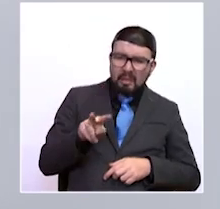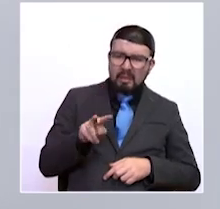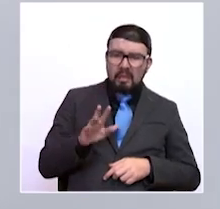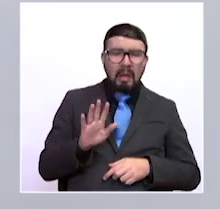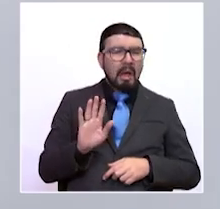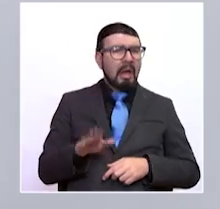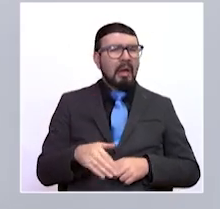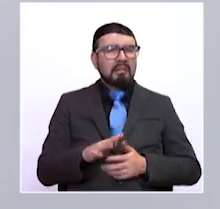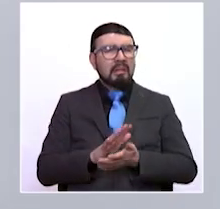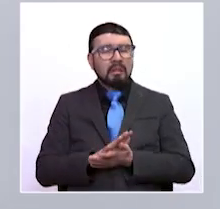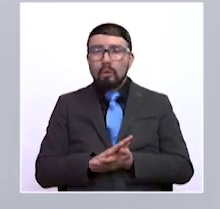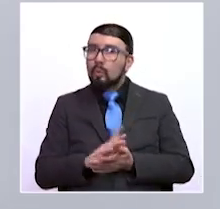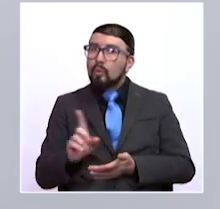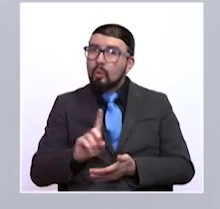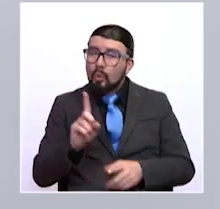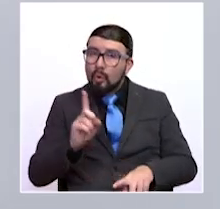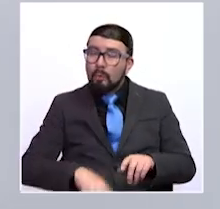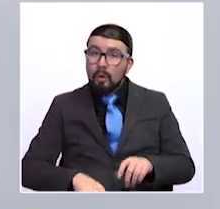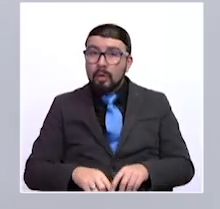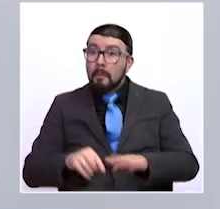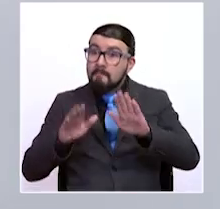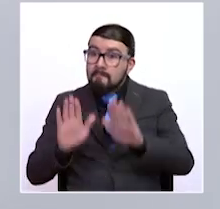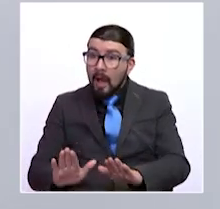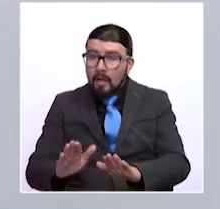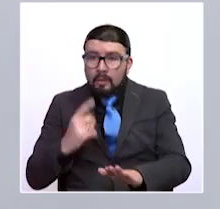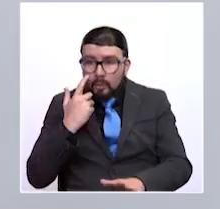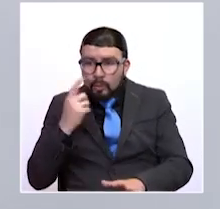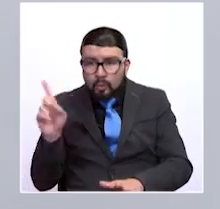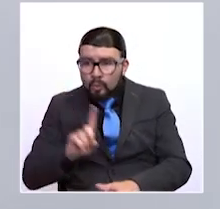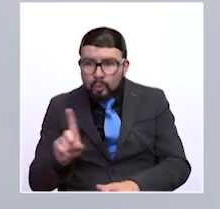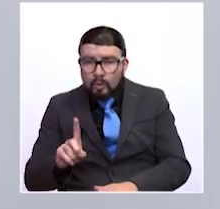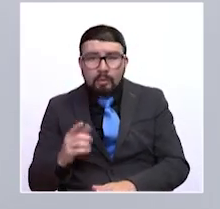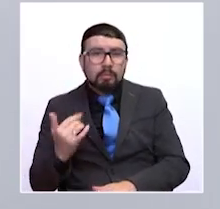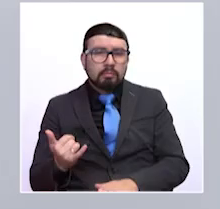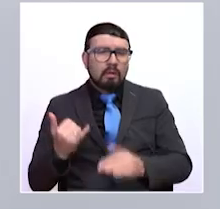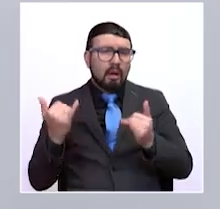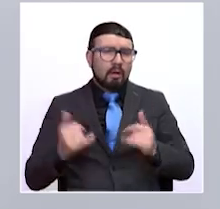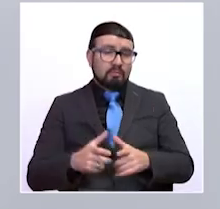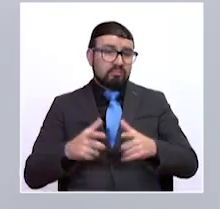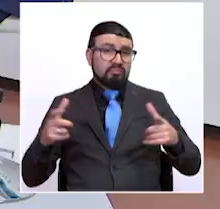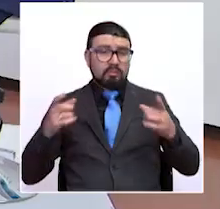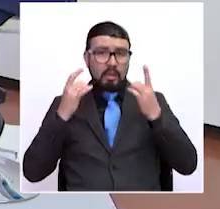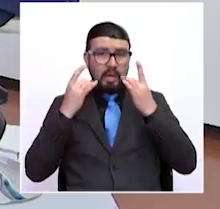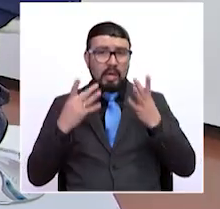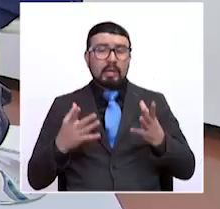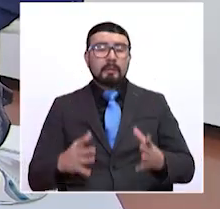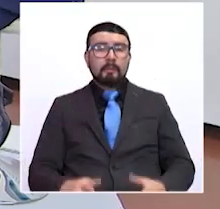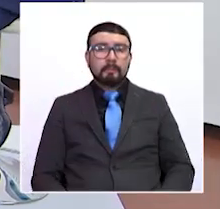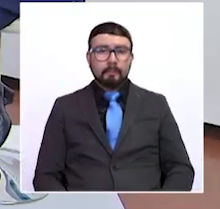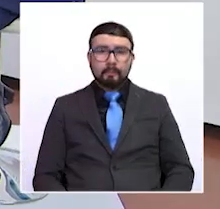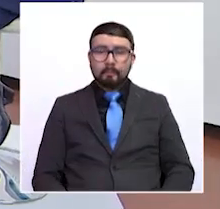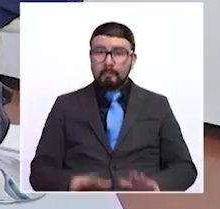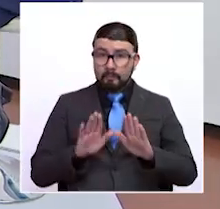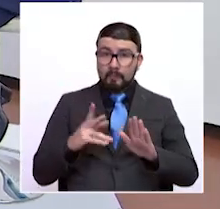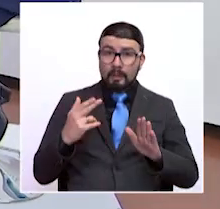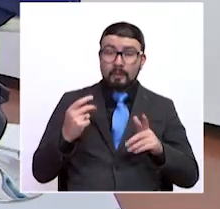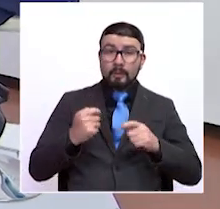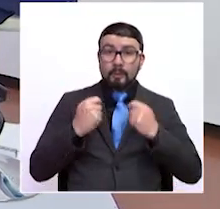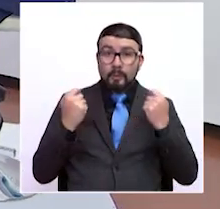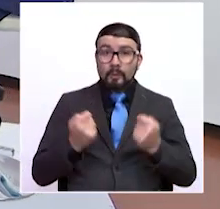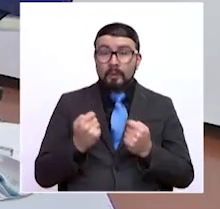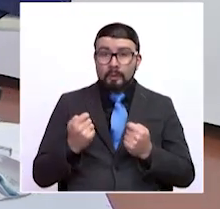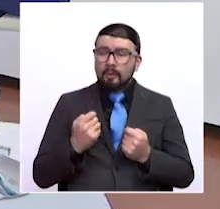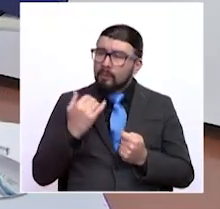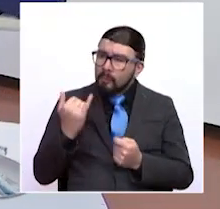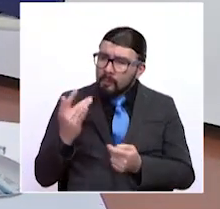que hacer un alto porque la situación hoy en día ya es bastante grave. Ok, vamos a ir entonces a este corte de comerciales